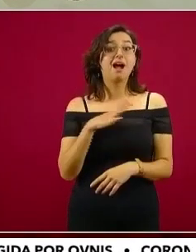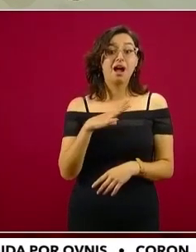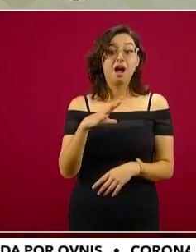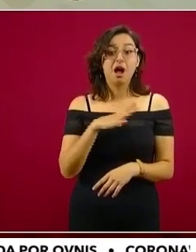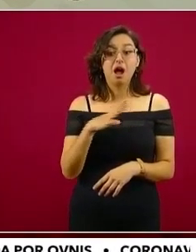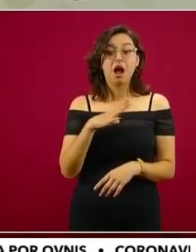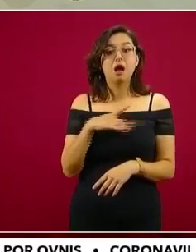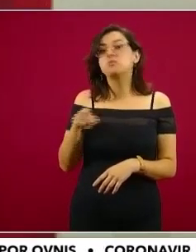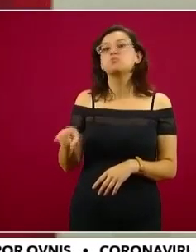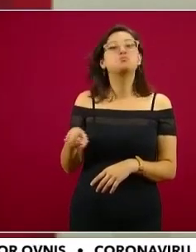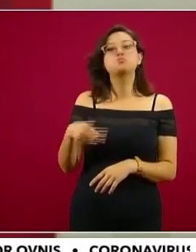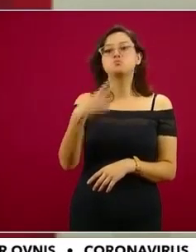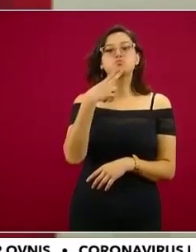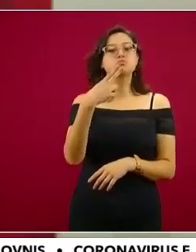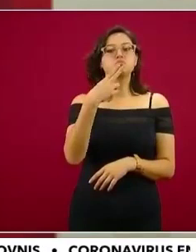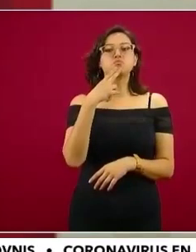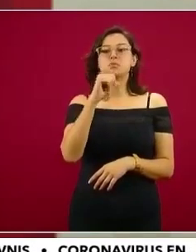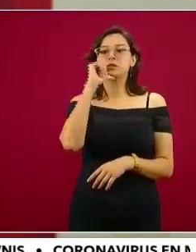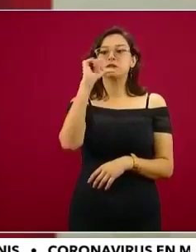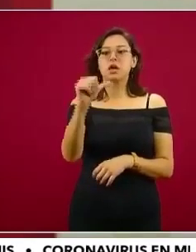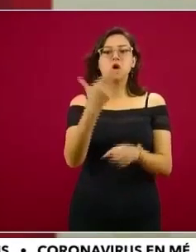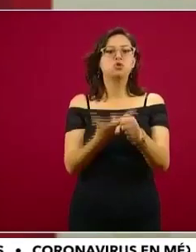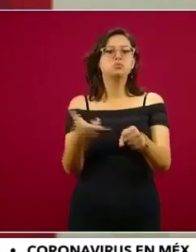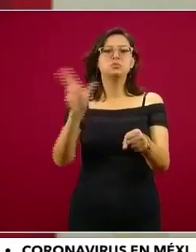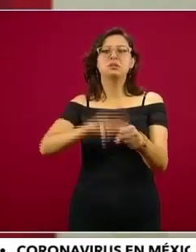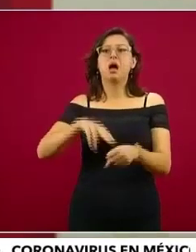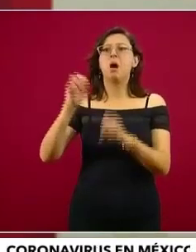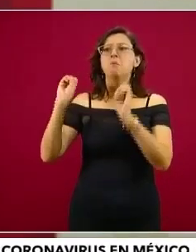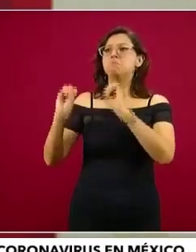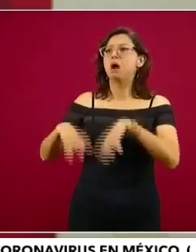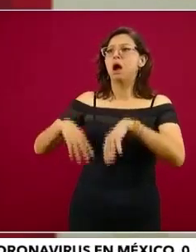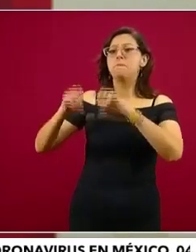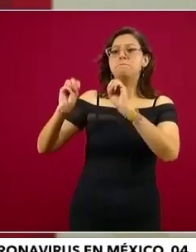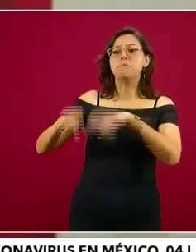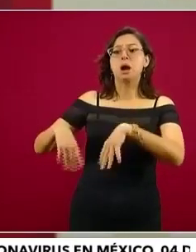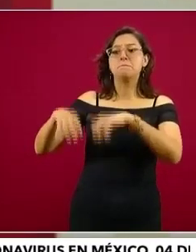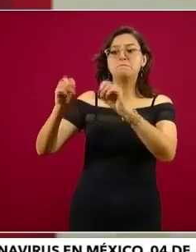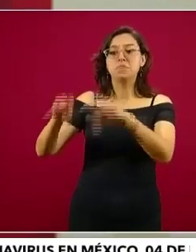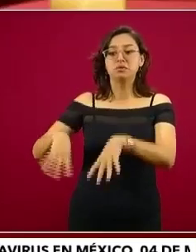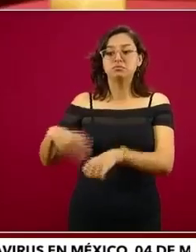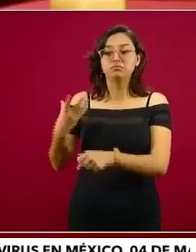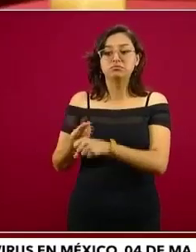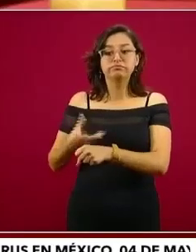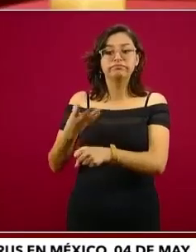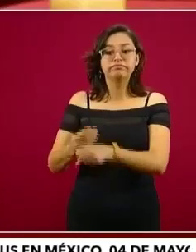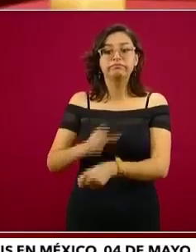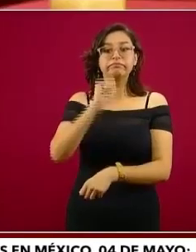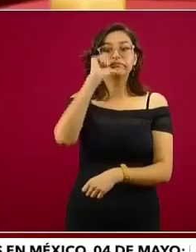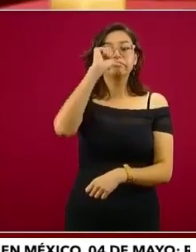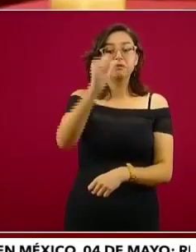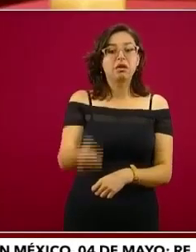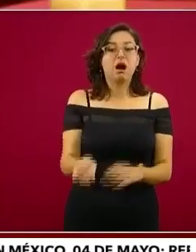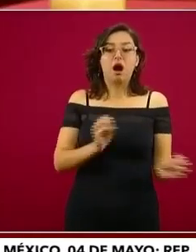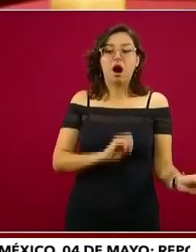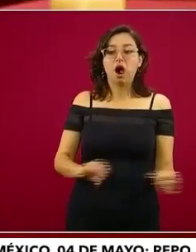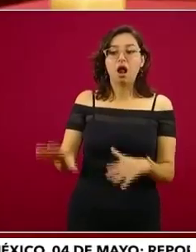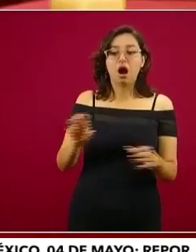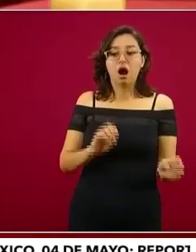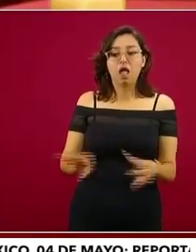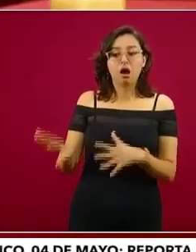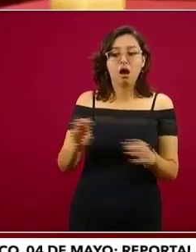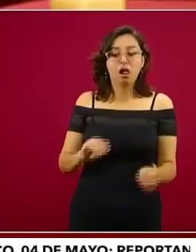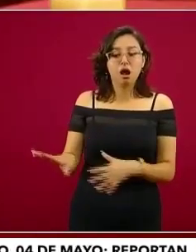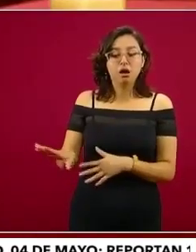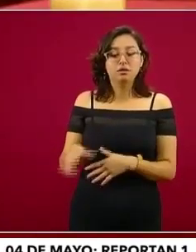estaban en desuso en los distintos hospitales del país porque no se habían reparado. Y resultó que más